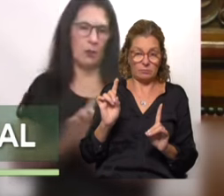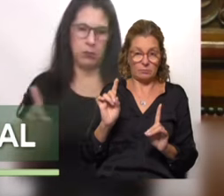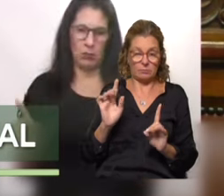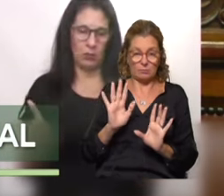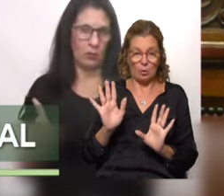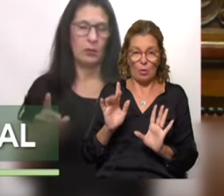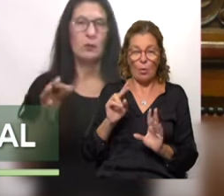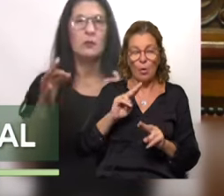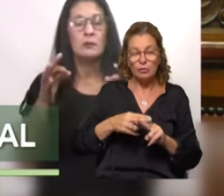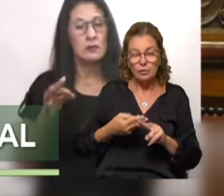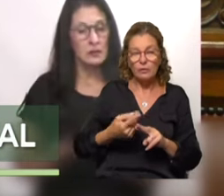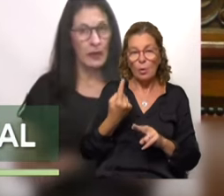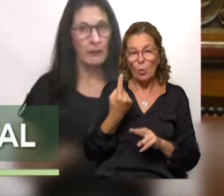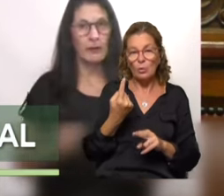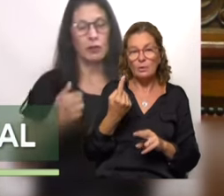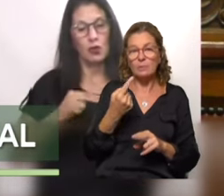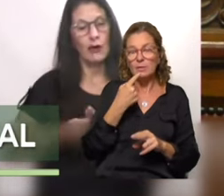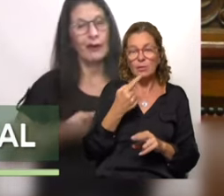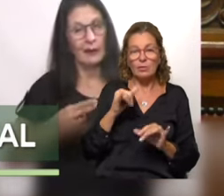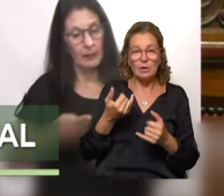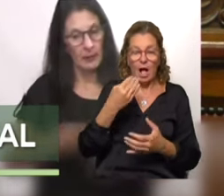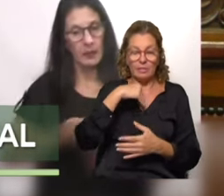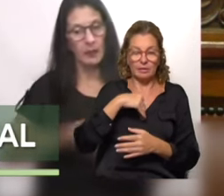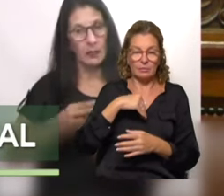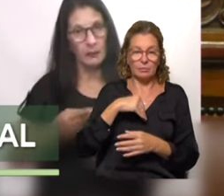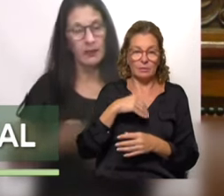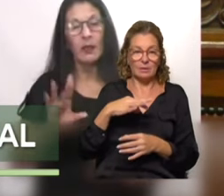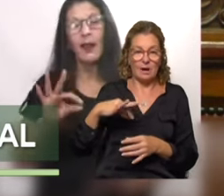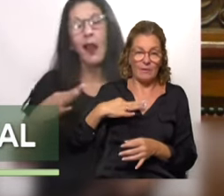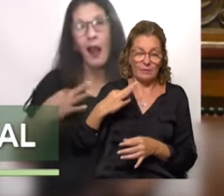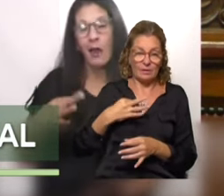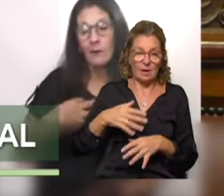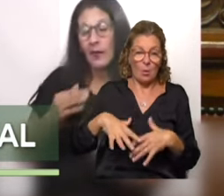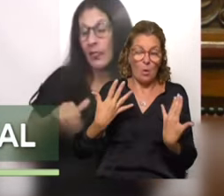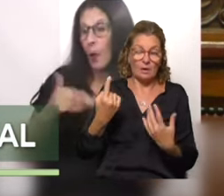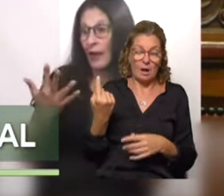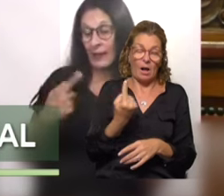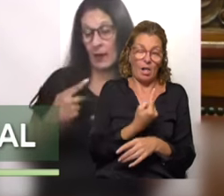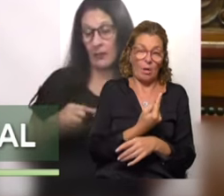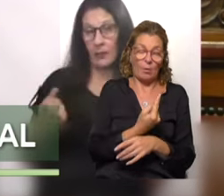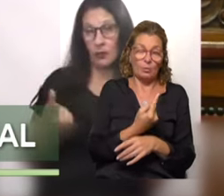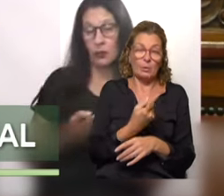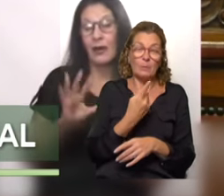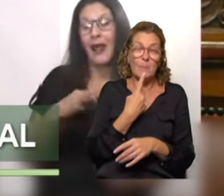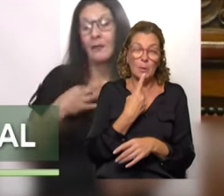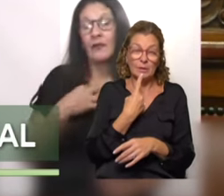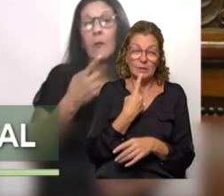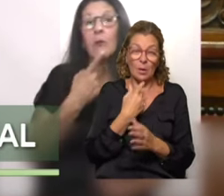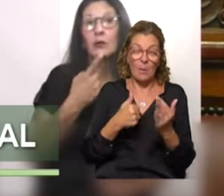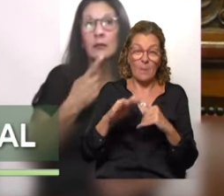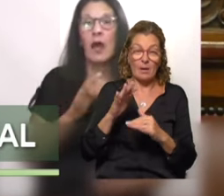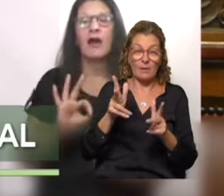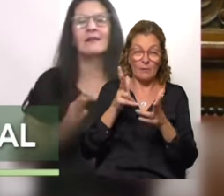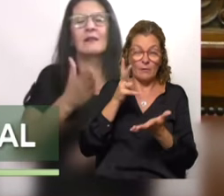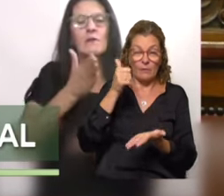otra vez, me repito y ya vive conmigo, que en la vida de cualquiera de nosotros, pero sobre todo en la vida política, hay que ser